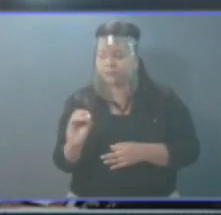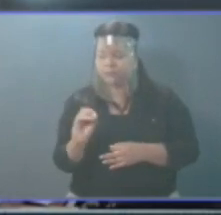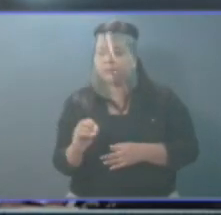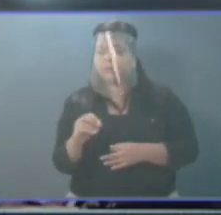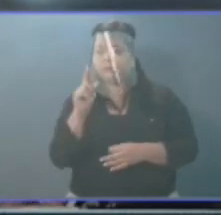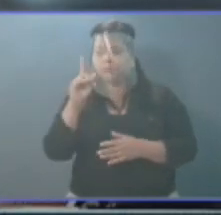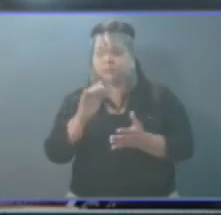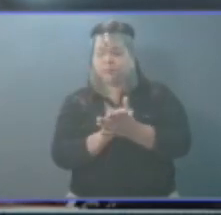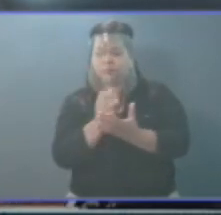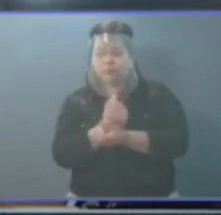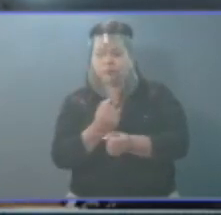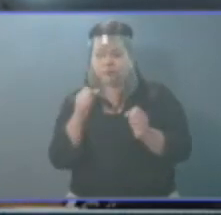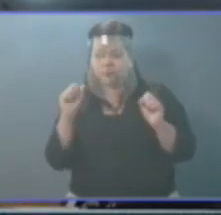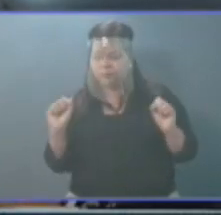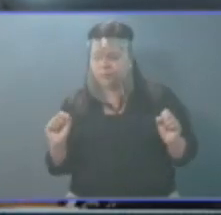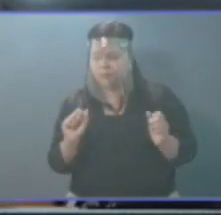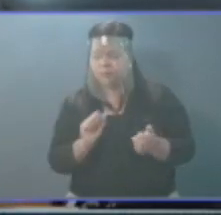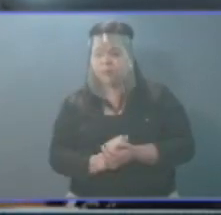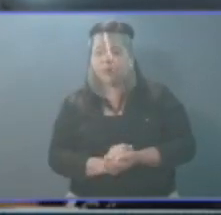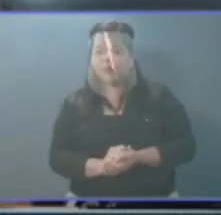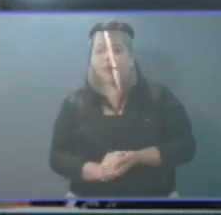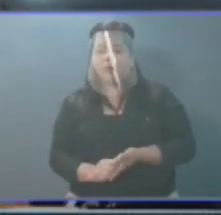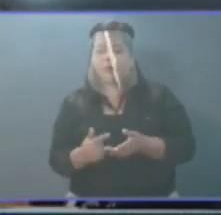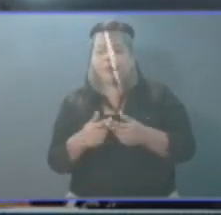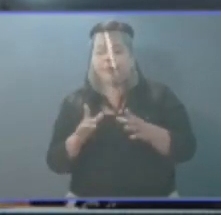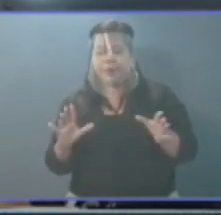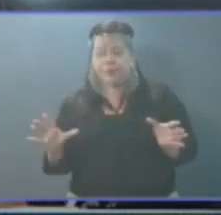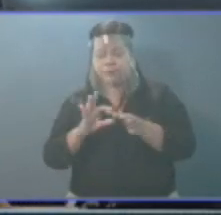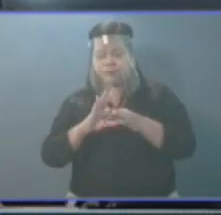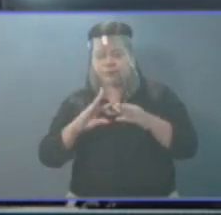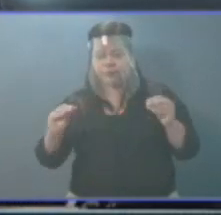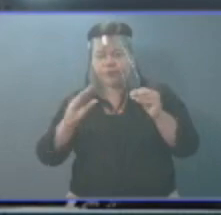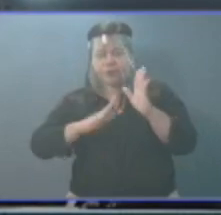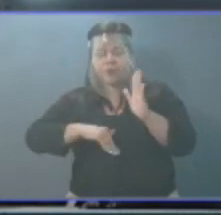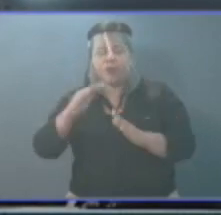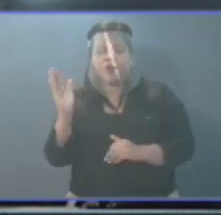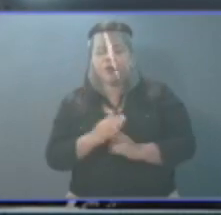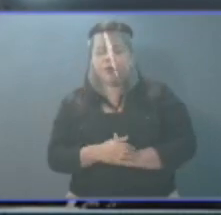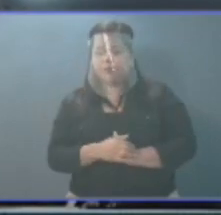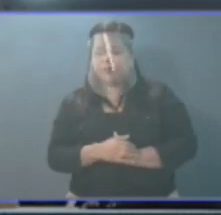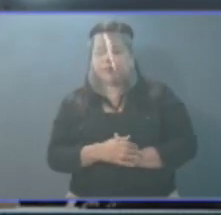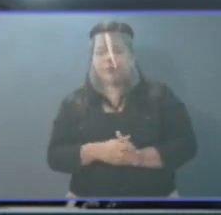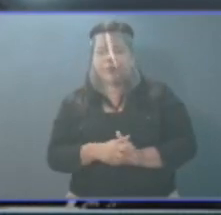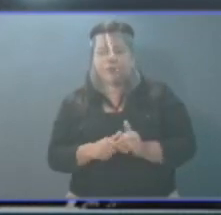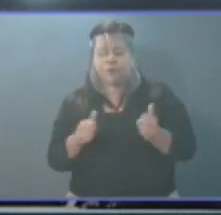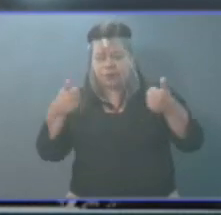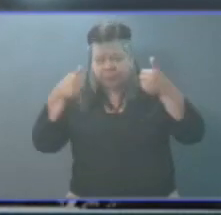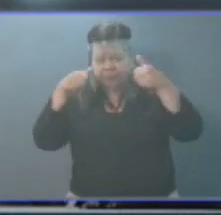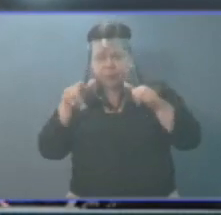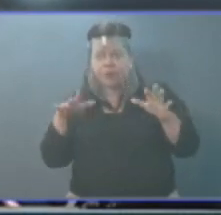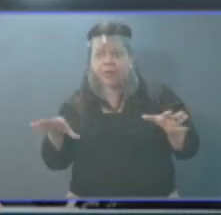Libertad, y contiene la mayoría de las firmas de los miembros de la Comisión de Obras Públicas, Transporte y Vivienda,